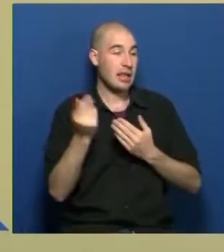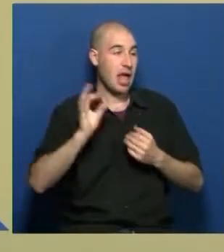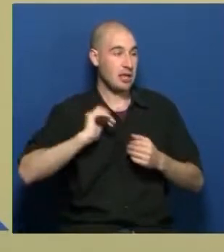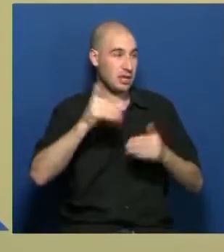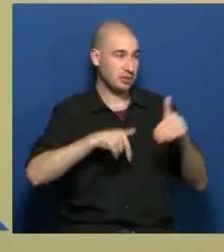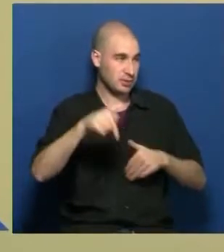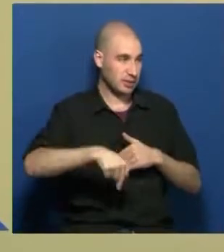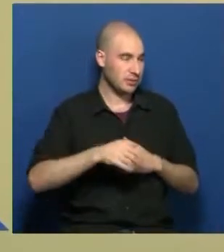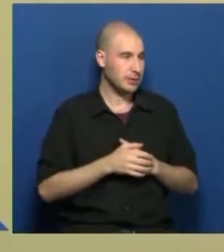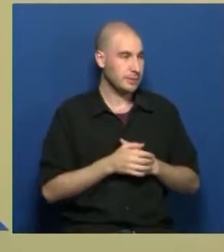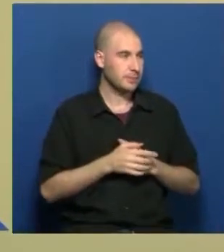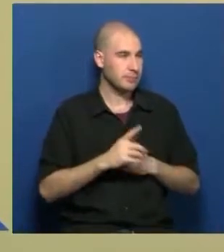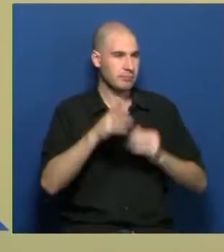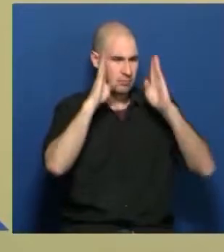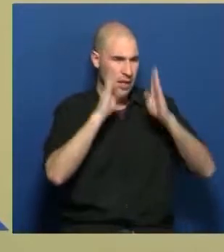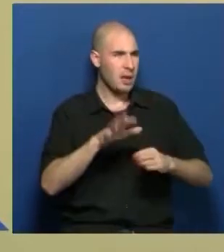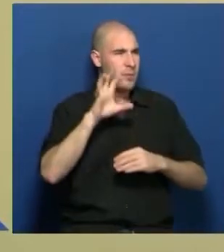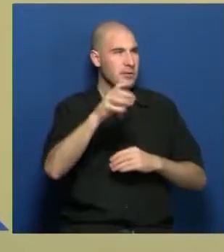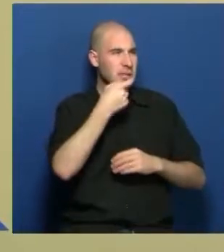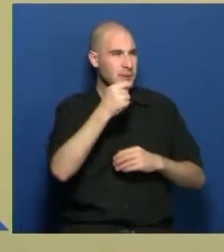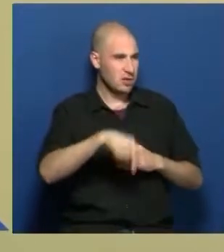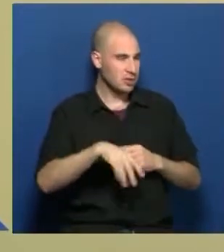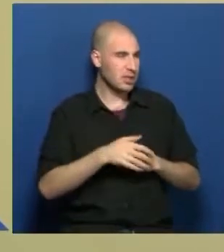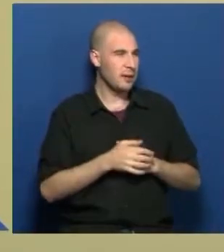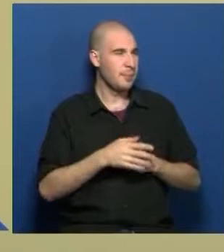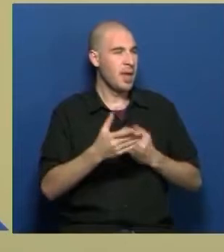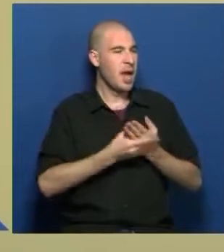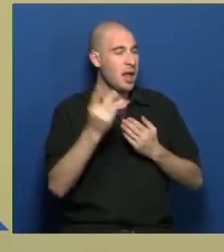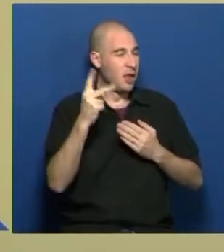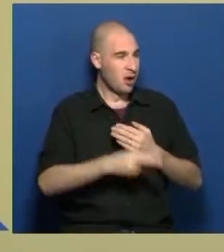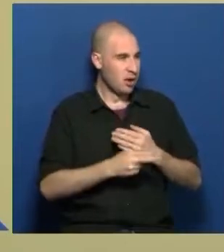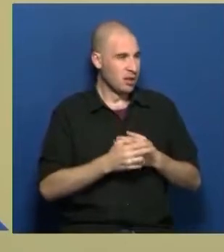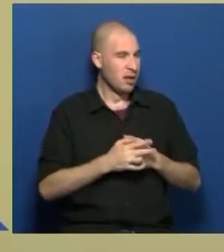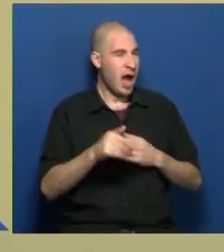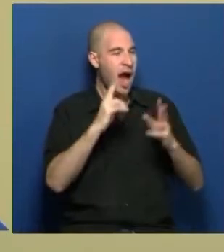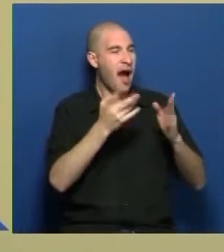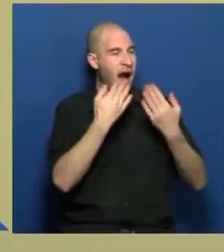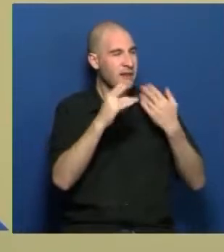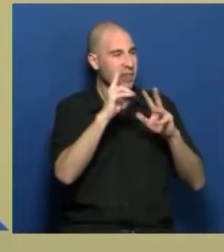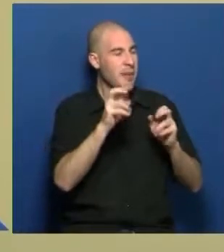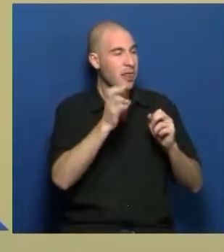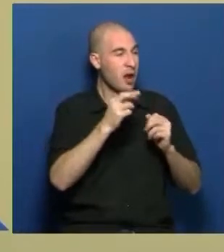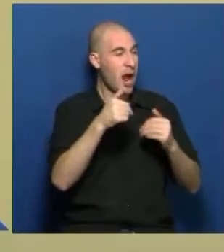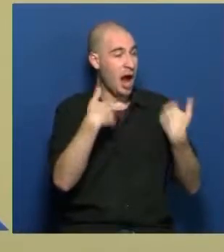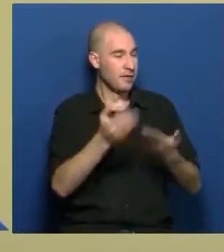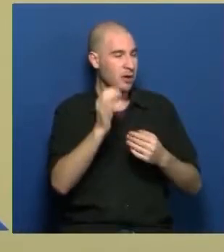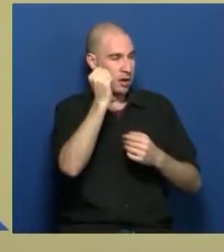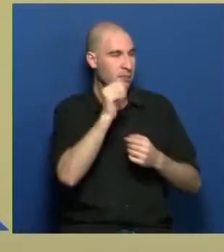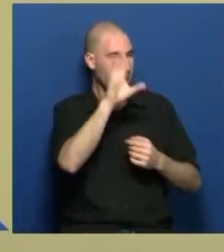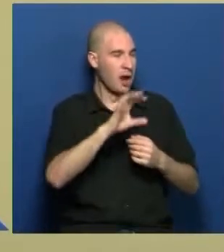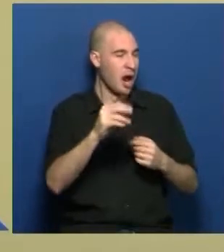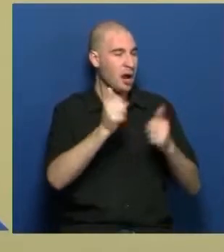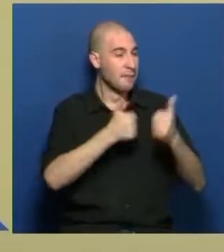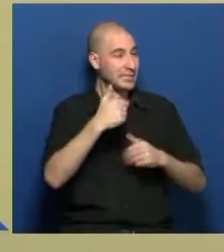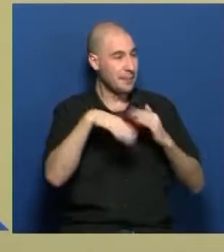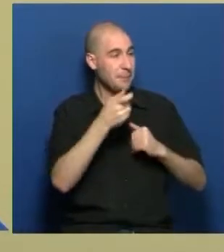año electoral. Si nos centramos en la provincia de Mendoza, este reajuste, si podemos hablar del dólar, beneficia a las economías regionales para ser más